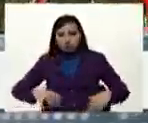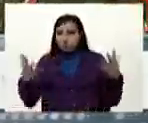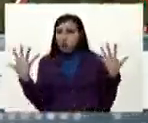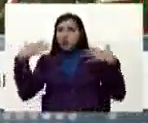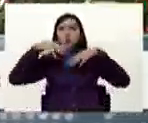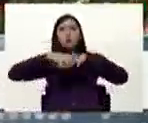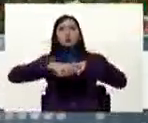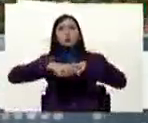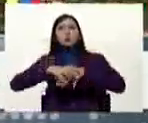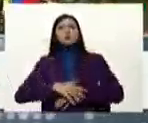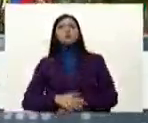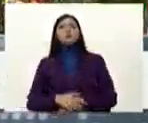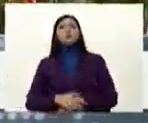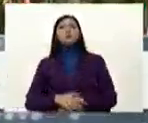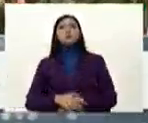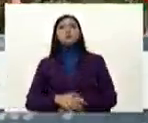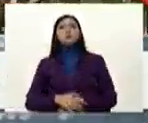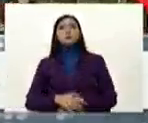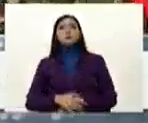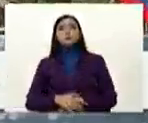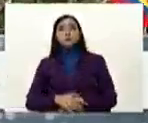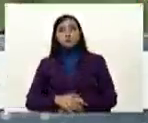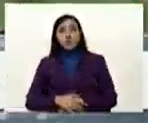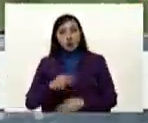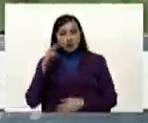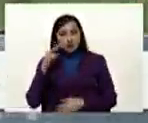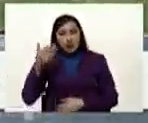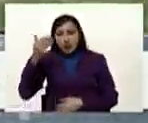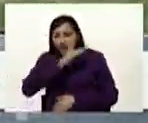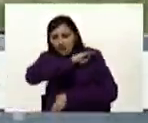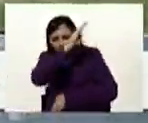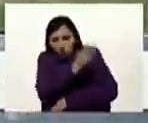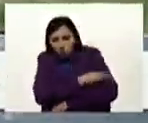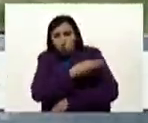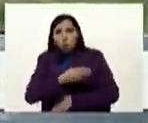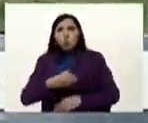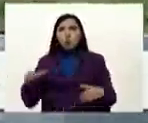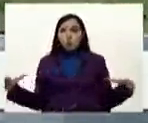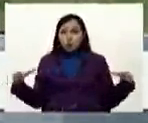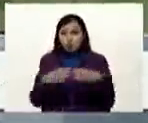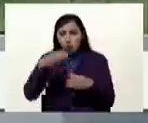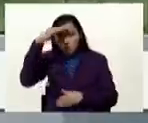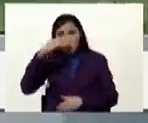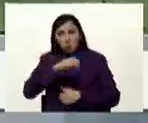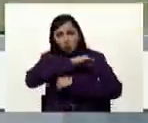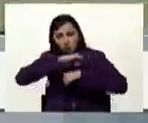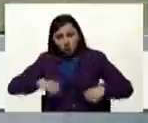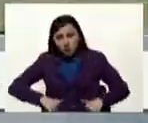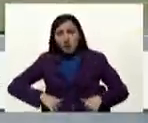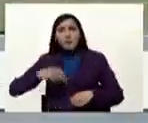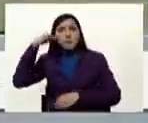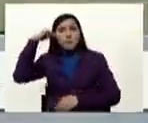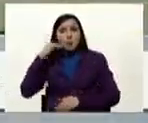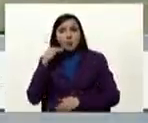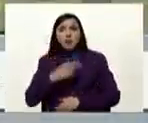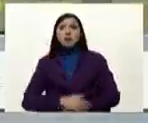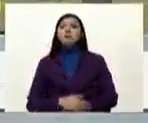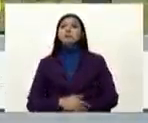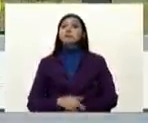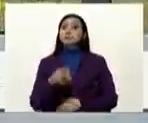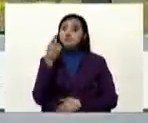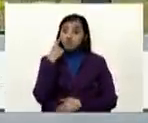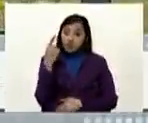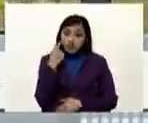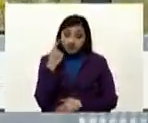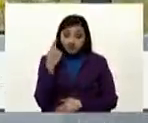articulación en una indivisible y poderosa Fuerza Armada Nacional Bolivariana. Escuchen bien el